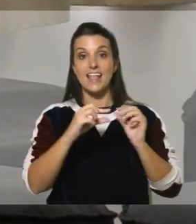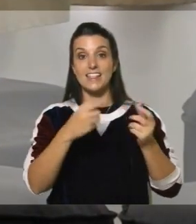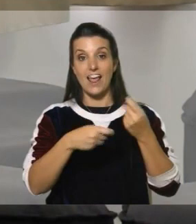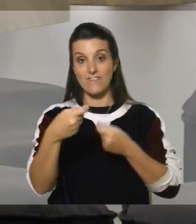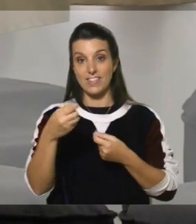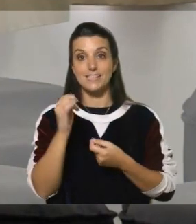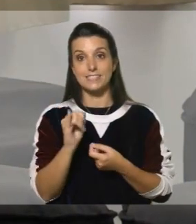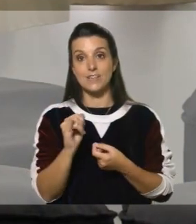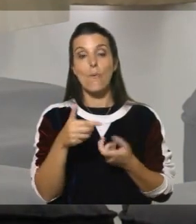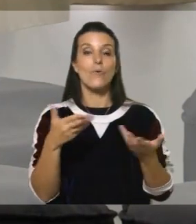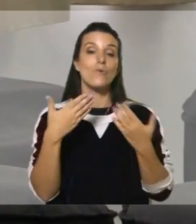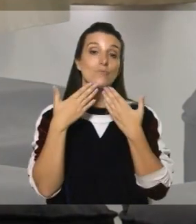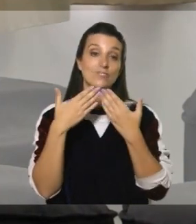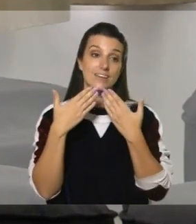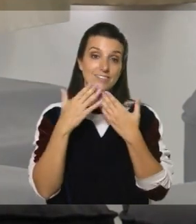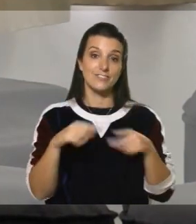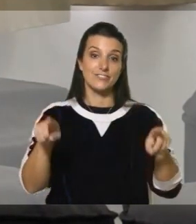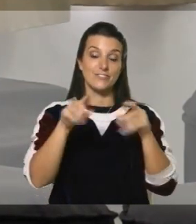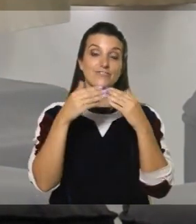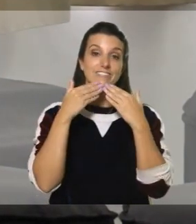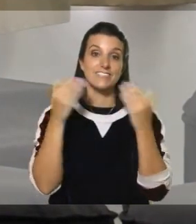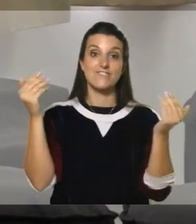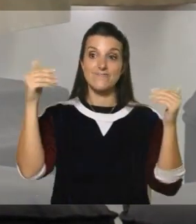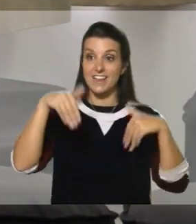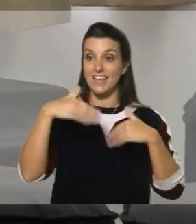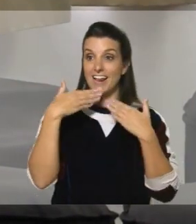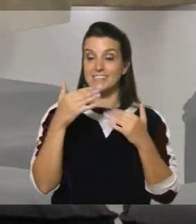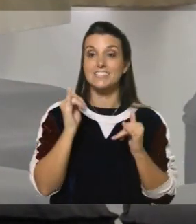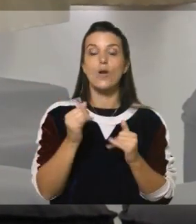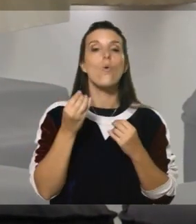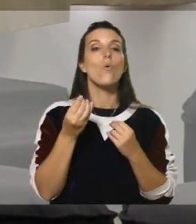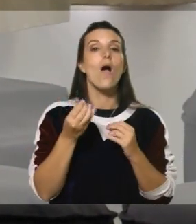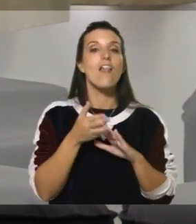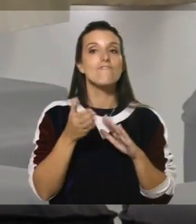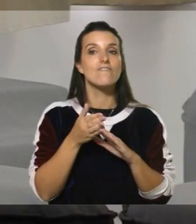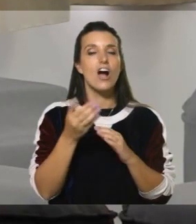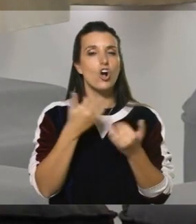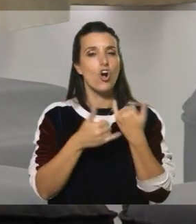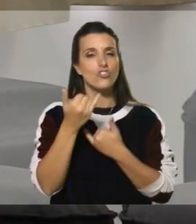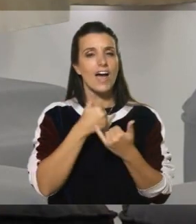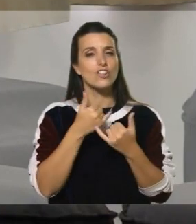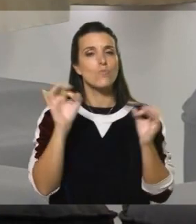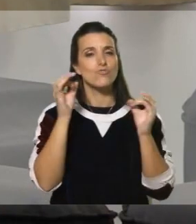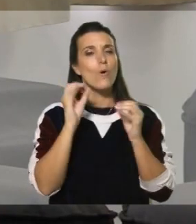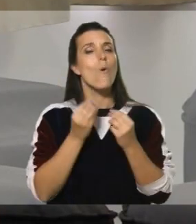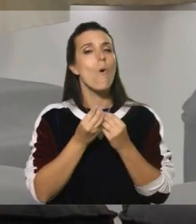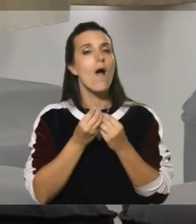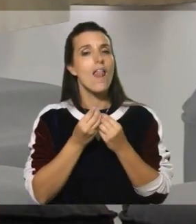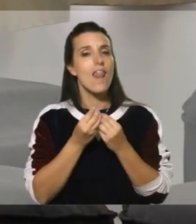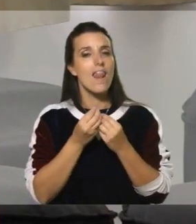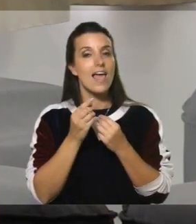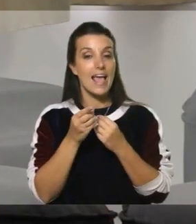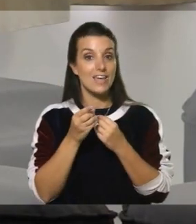sí le agradezco mucho que hayan venido por favor qué fue lo que me habías contado Qué fue lo que tocaron al principio